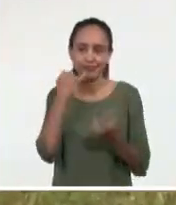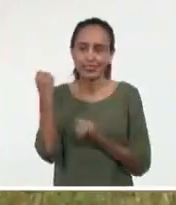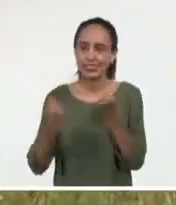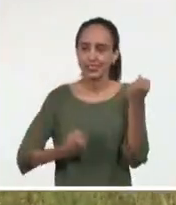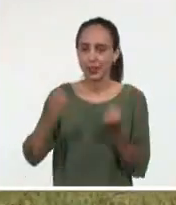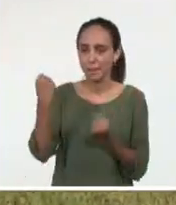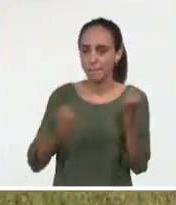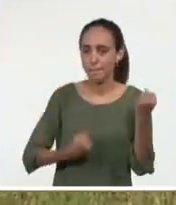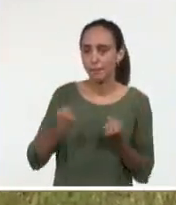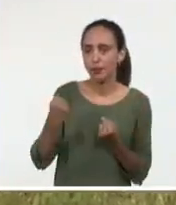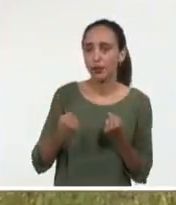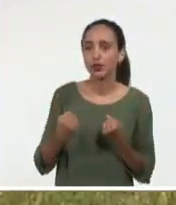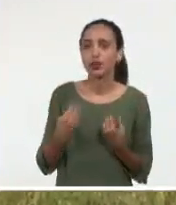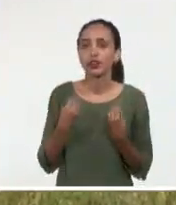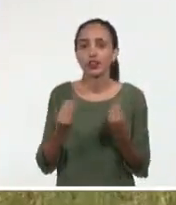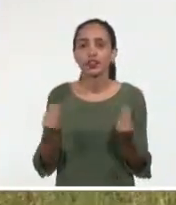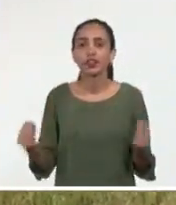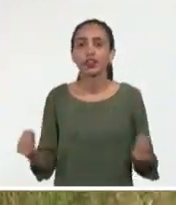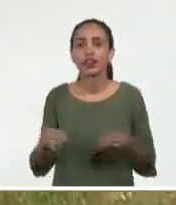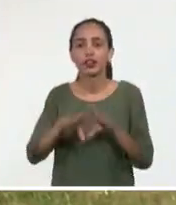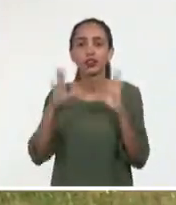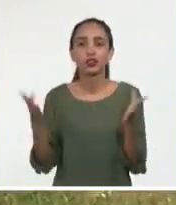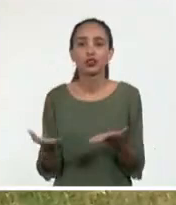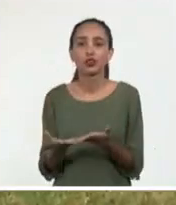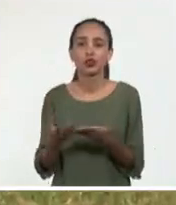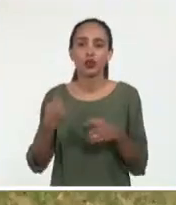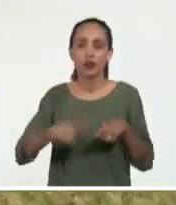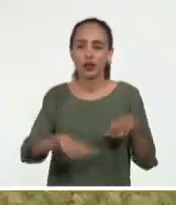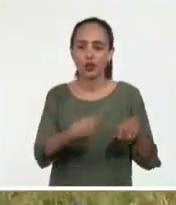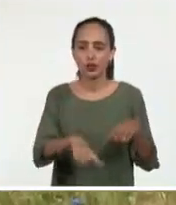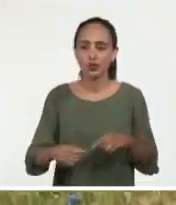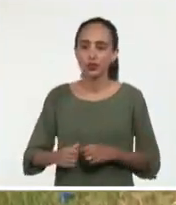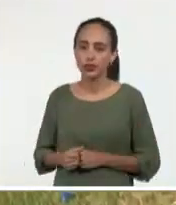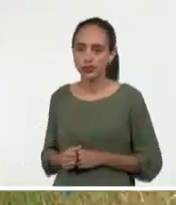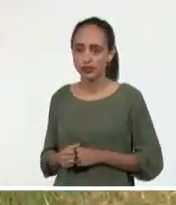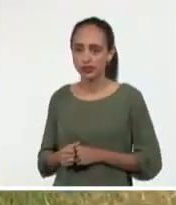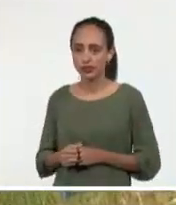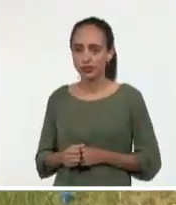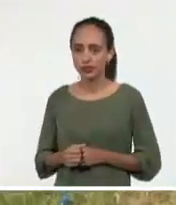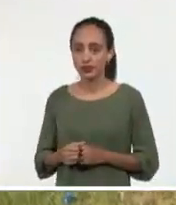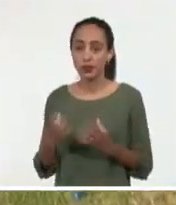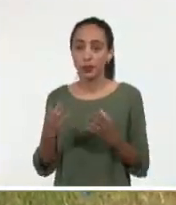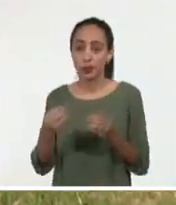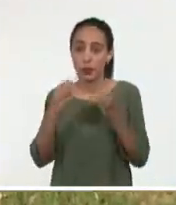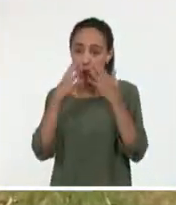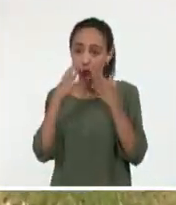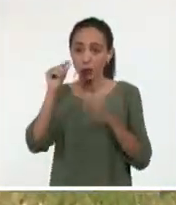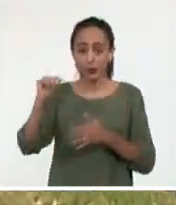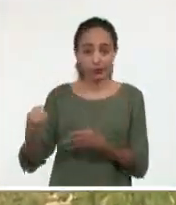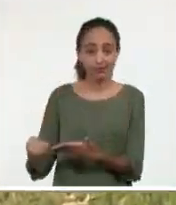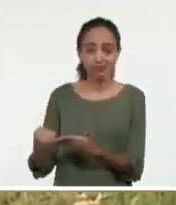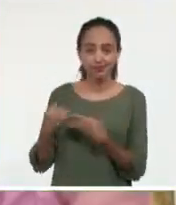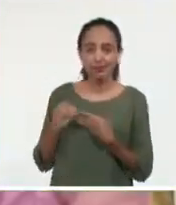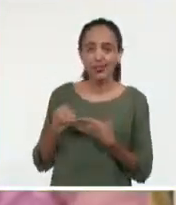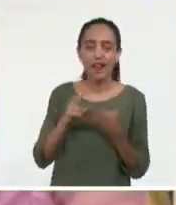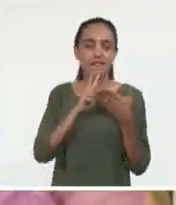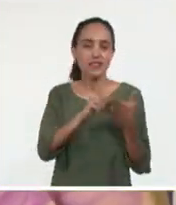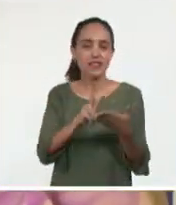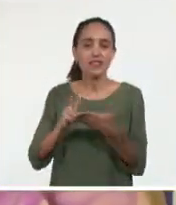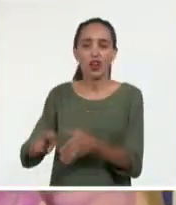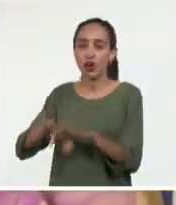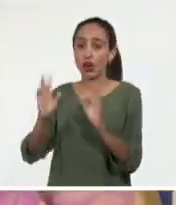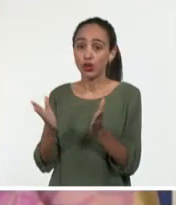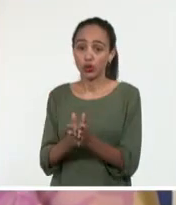transporte y la disponibilidad de todos los recursos. Han jugado un papel importante los colaboradores que visitaron a todos los colegios